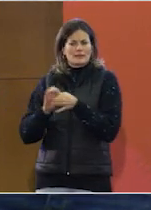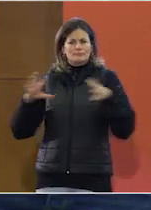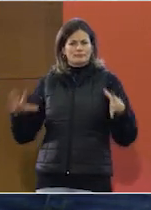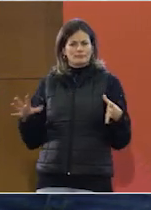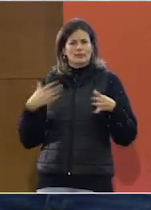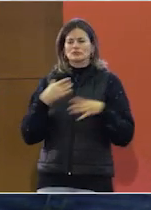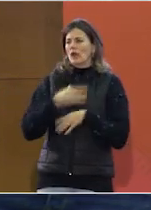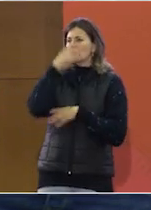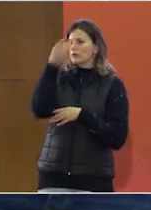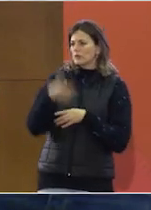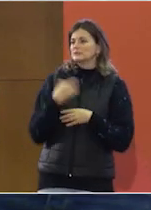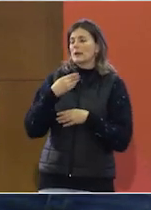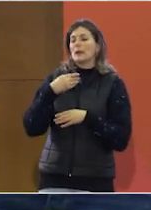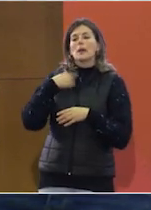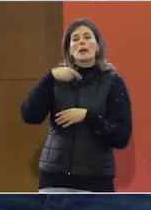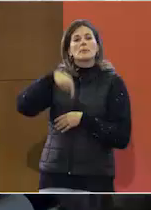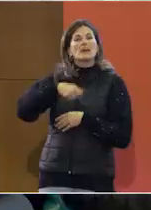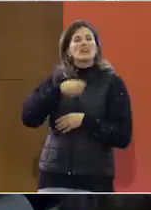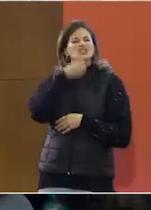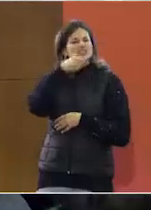catalanes y para los socialistas de toda España.